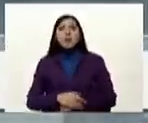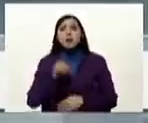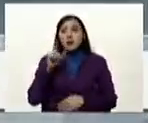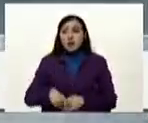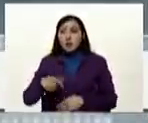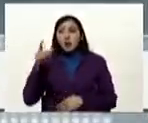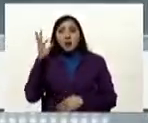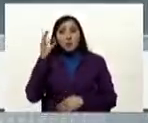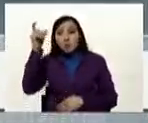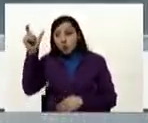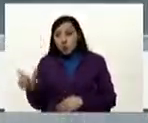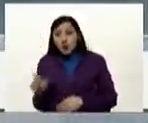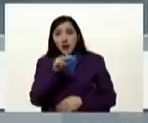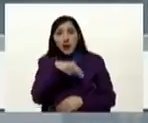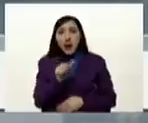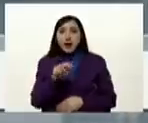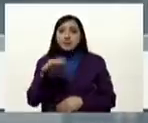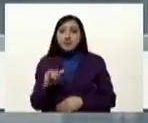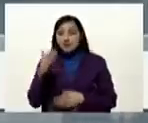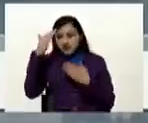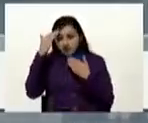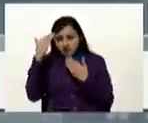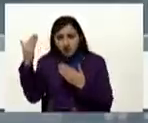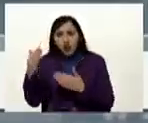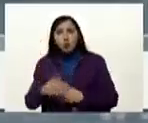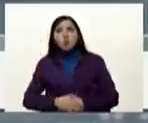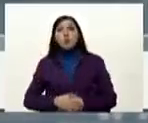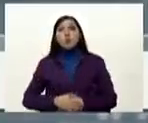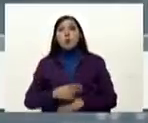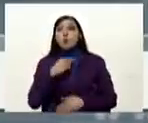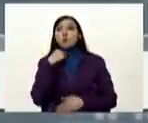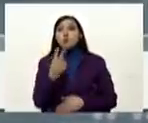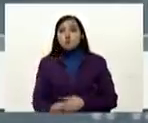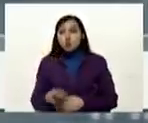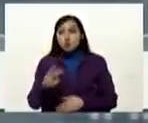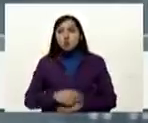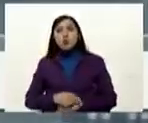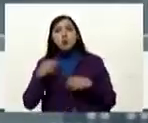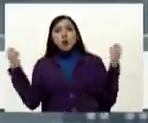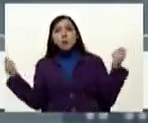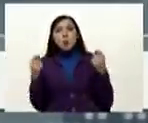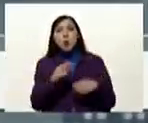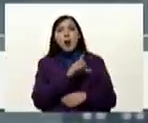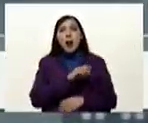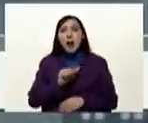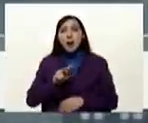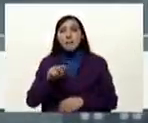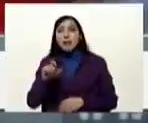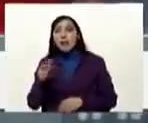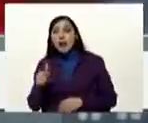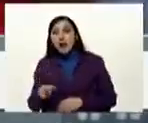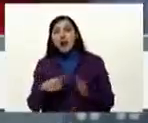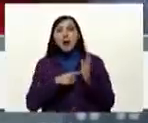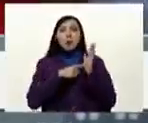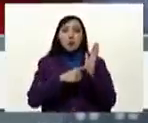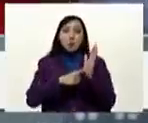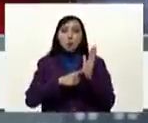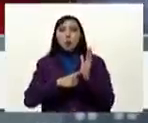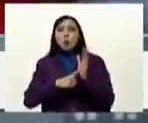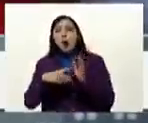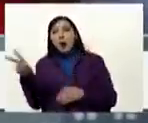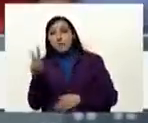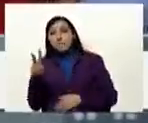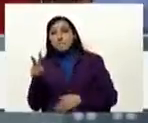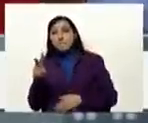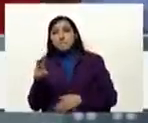Nancy, mi saludo a Nancy, vocera del Poder Popular de La Vega. Vamos a mostrarle a todo el país,